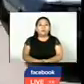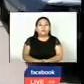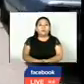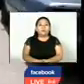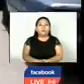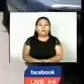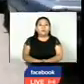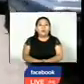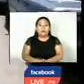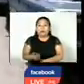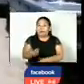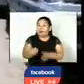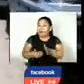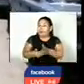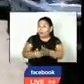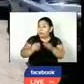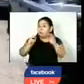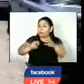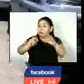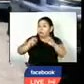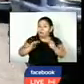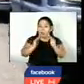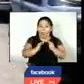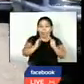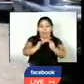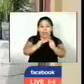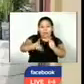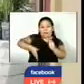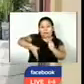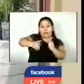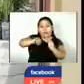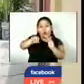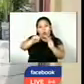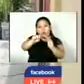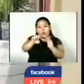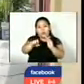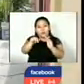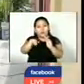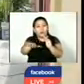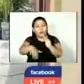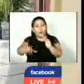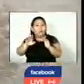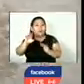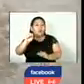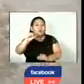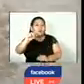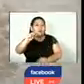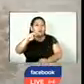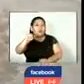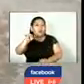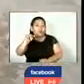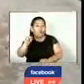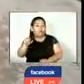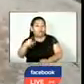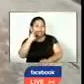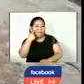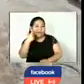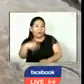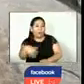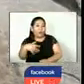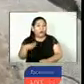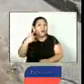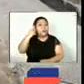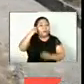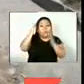el invierno ha dado inicio y habitantes del pasaje final José Simeón Cañas del barrio San Juan en Santiago Nonualco se muestran preocupados